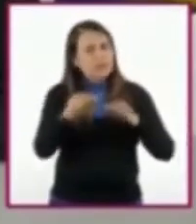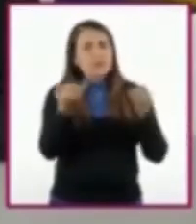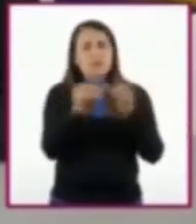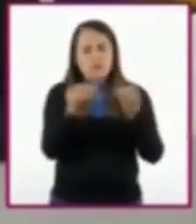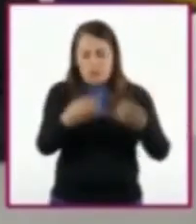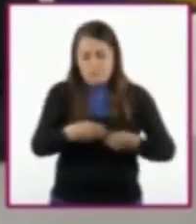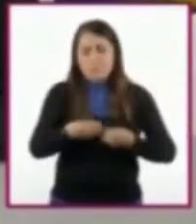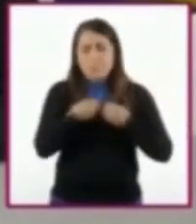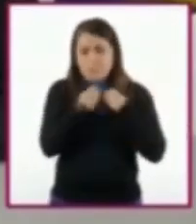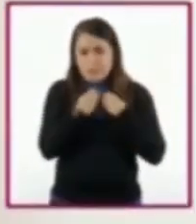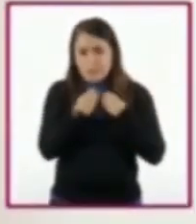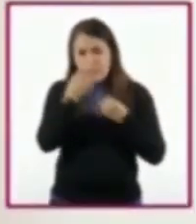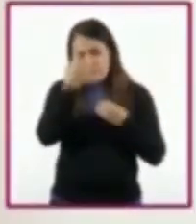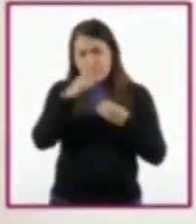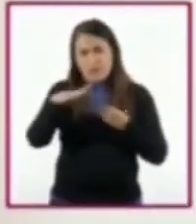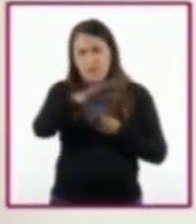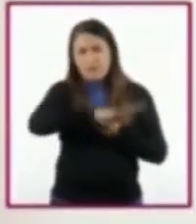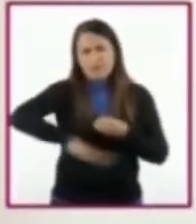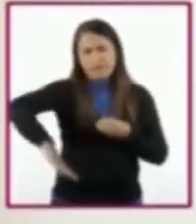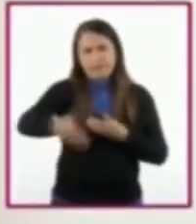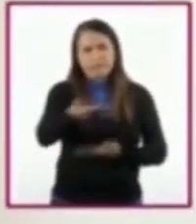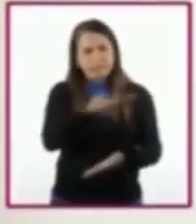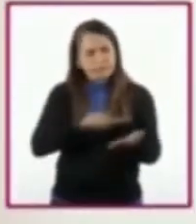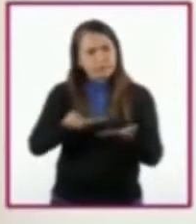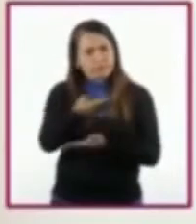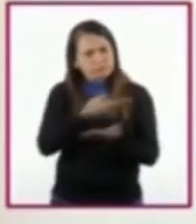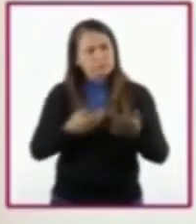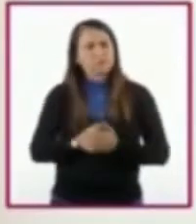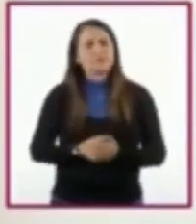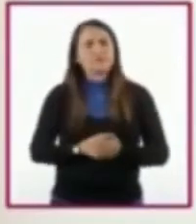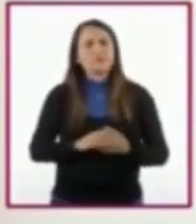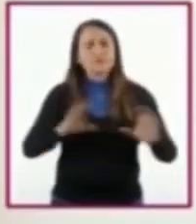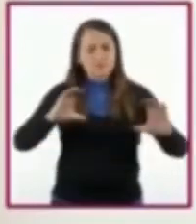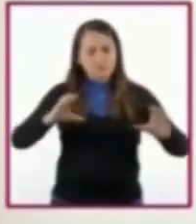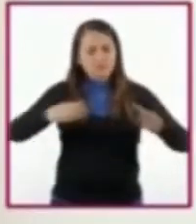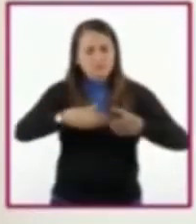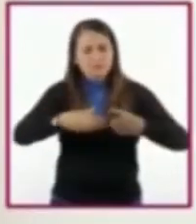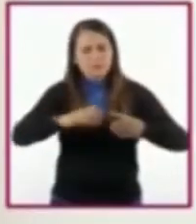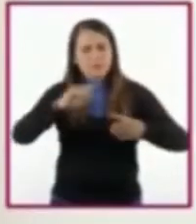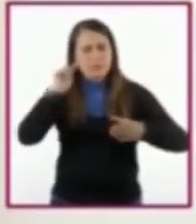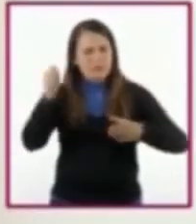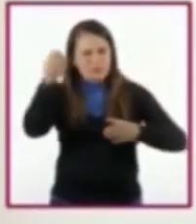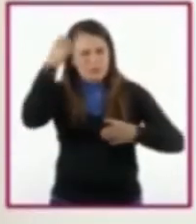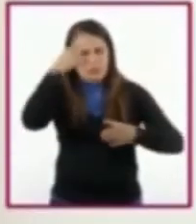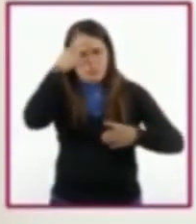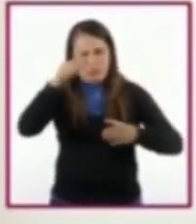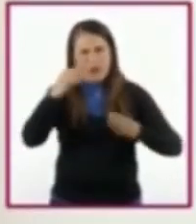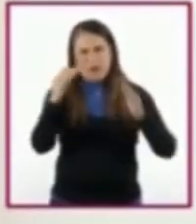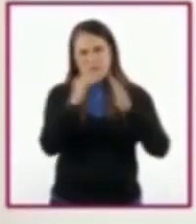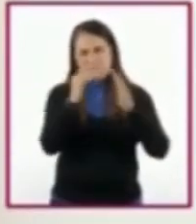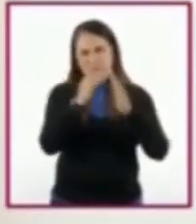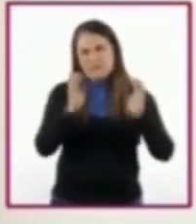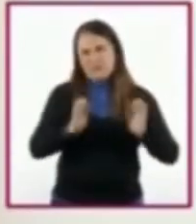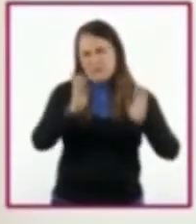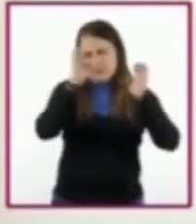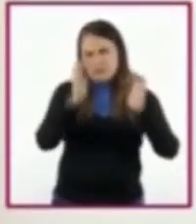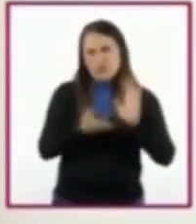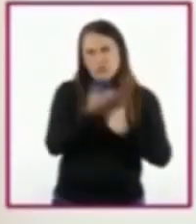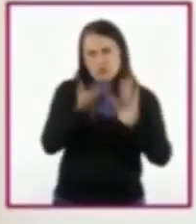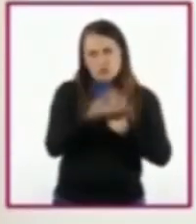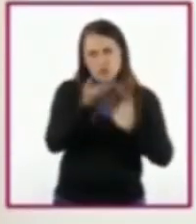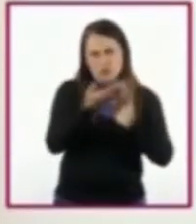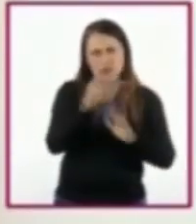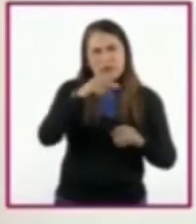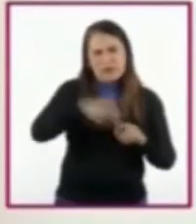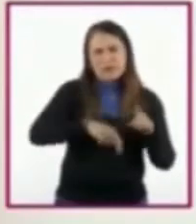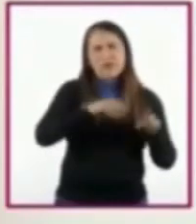vida en la sociedad. El campo tecnológico de la construcción tiene que ver con los materiales y su proceso de